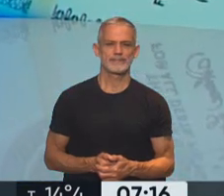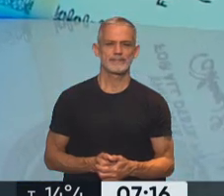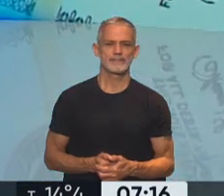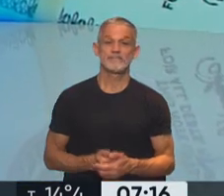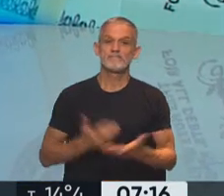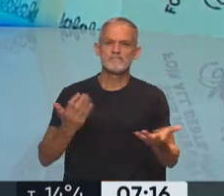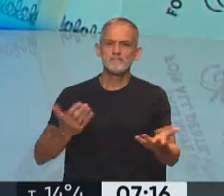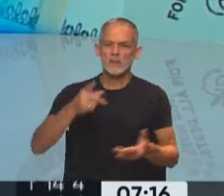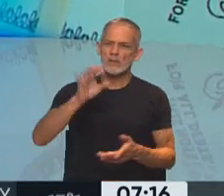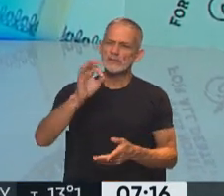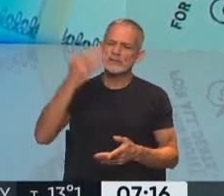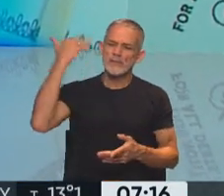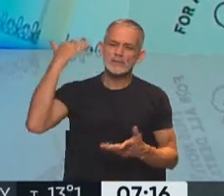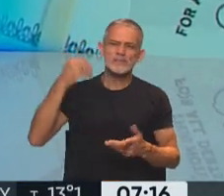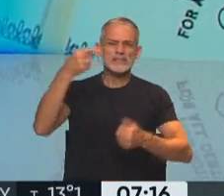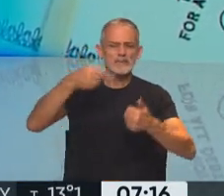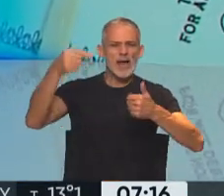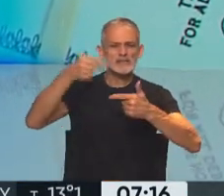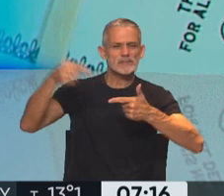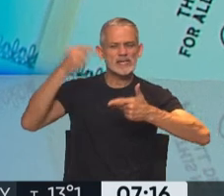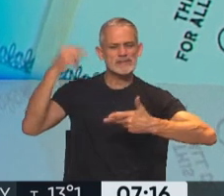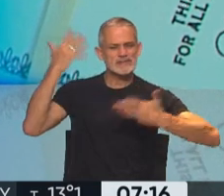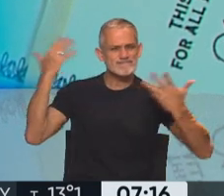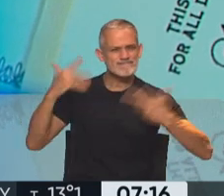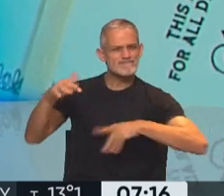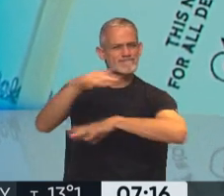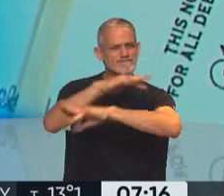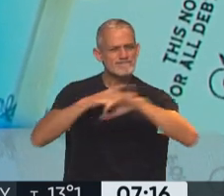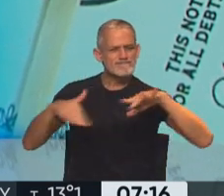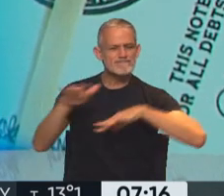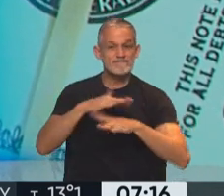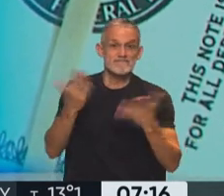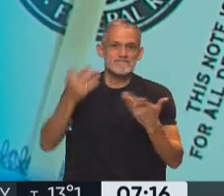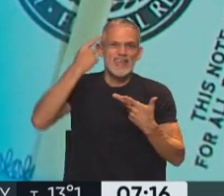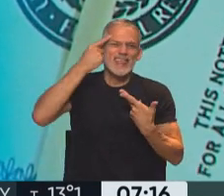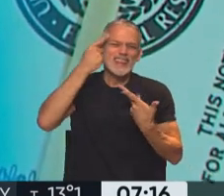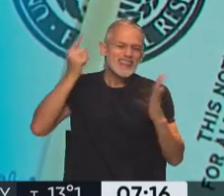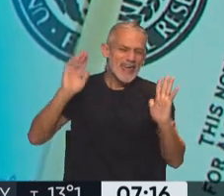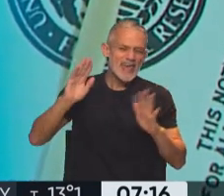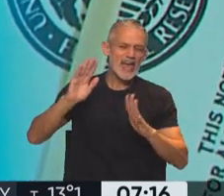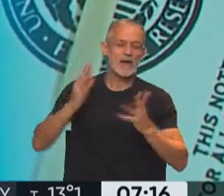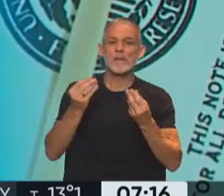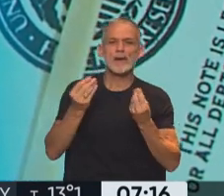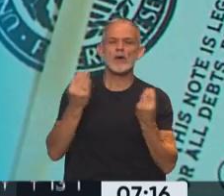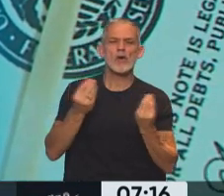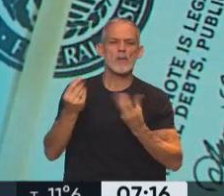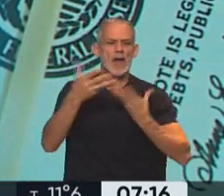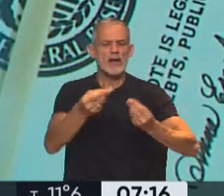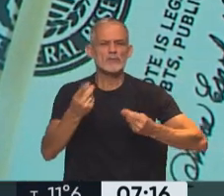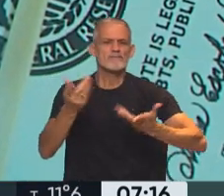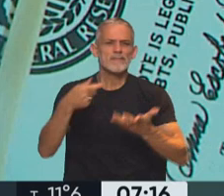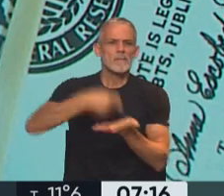o sea que desde hace varias semanas están dando vueltas con mucha fuerza la idea base de ayudar a pagar